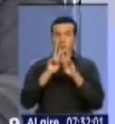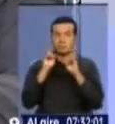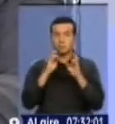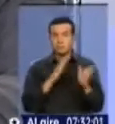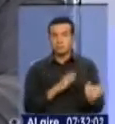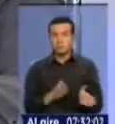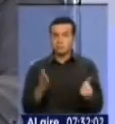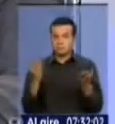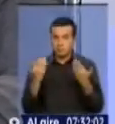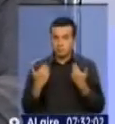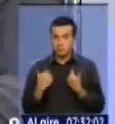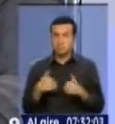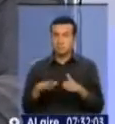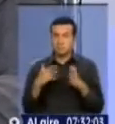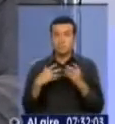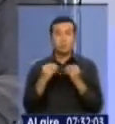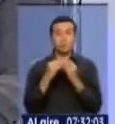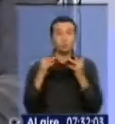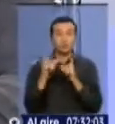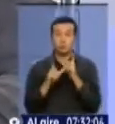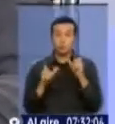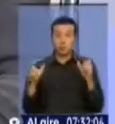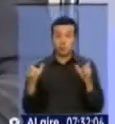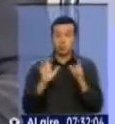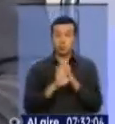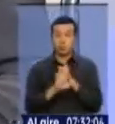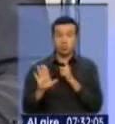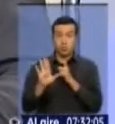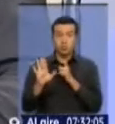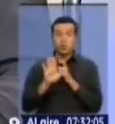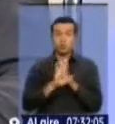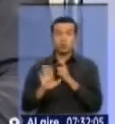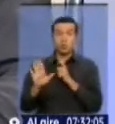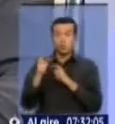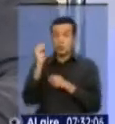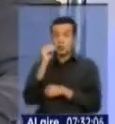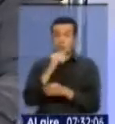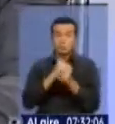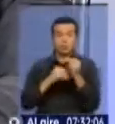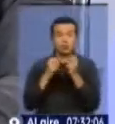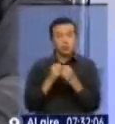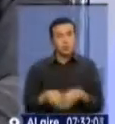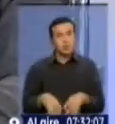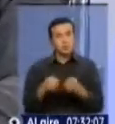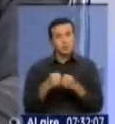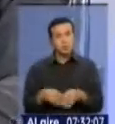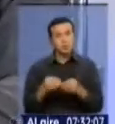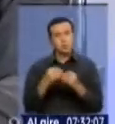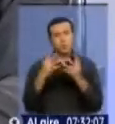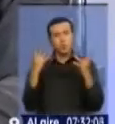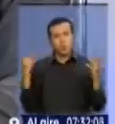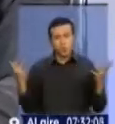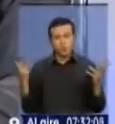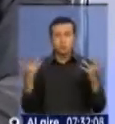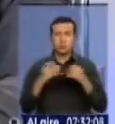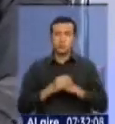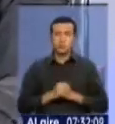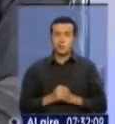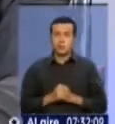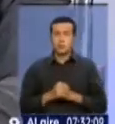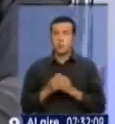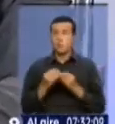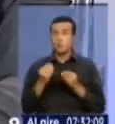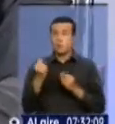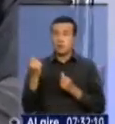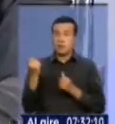de que hay muchas personas afectadas que perdieron el 100% de su inversión inversión que había sido captada o